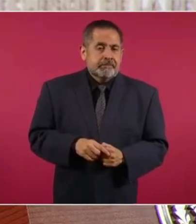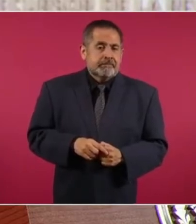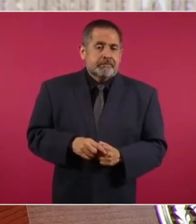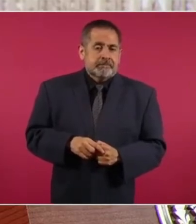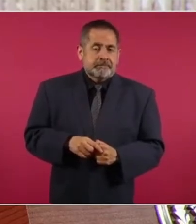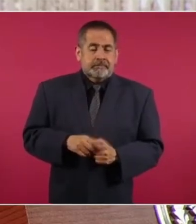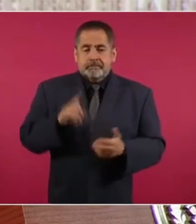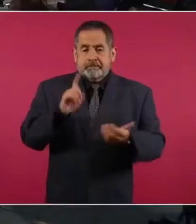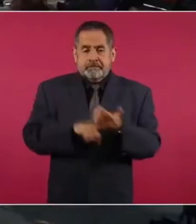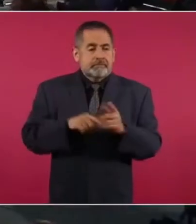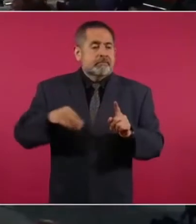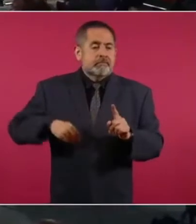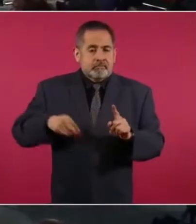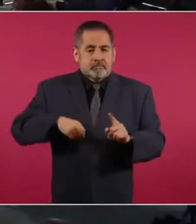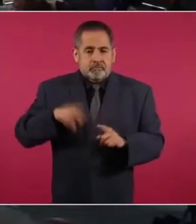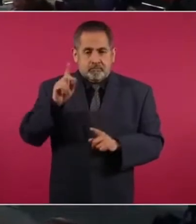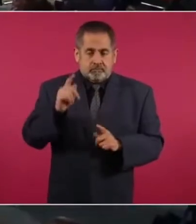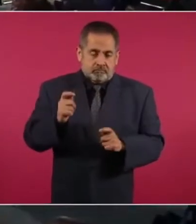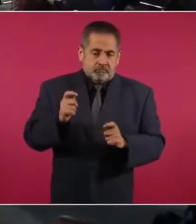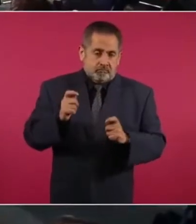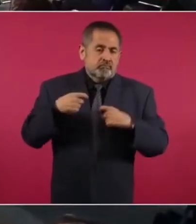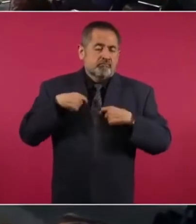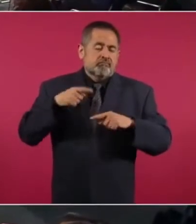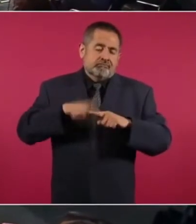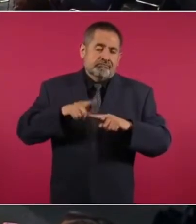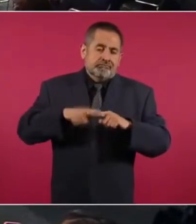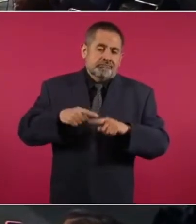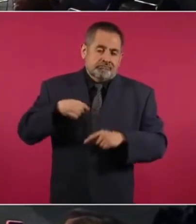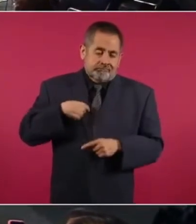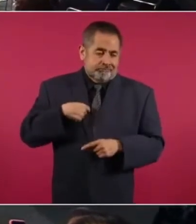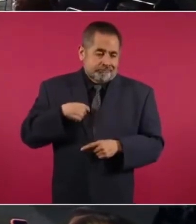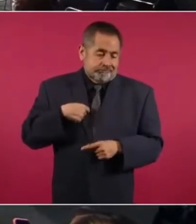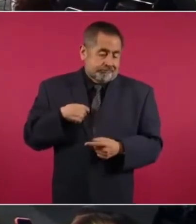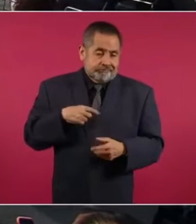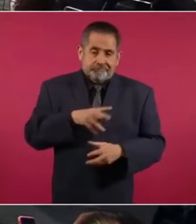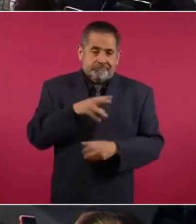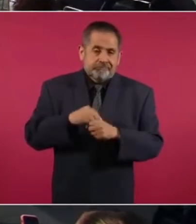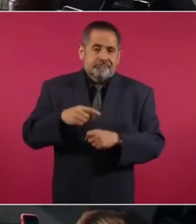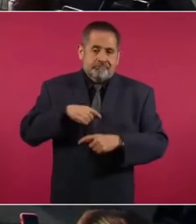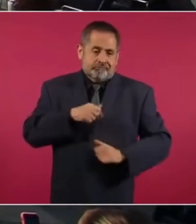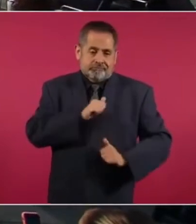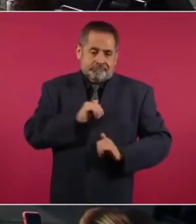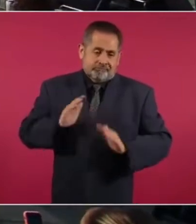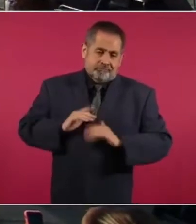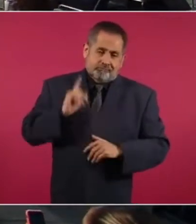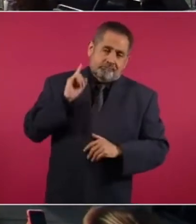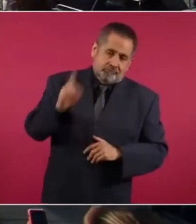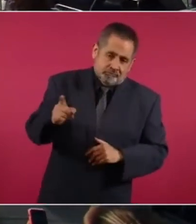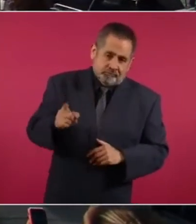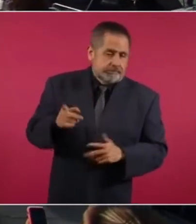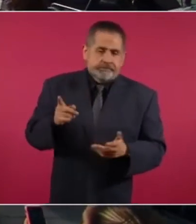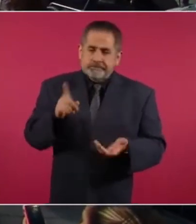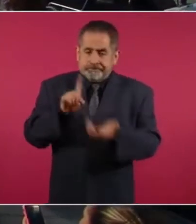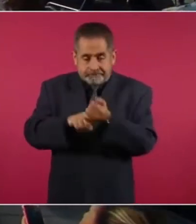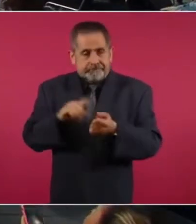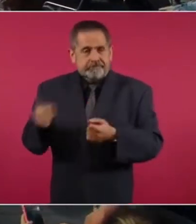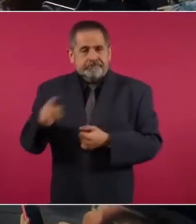Y que la culpa se la llevó completa el Ejército.